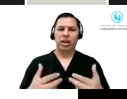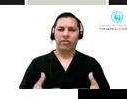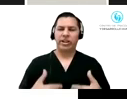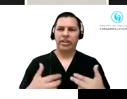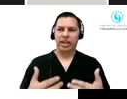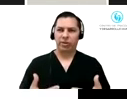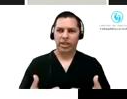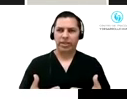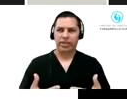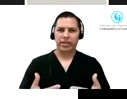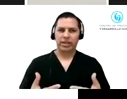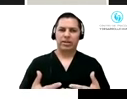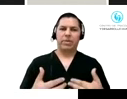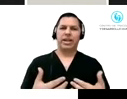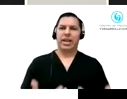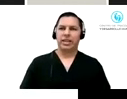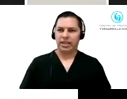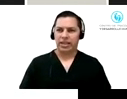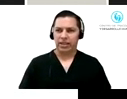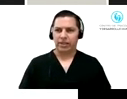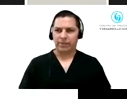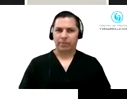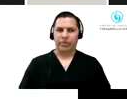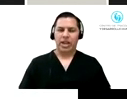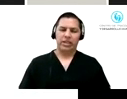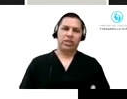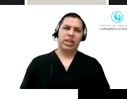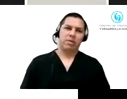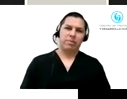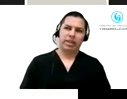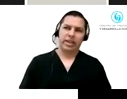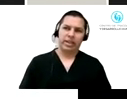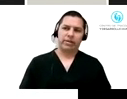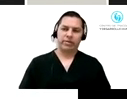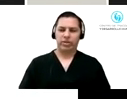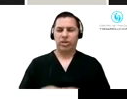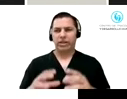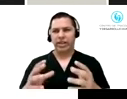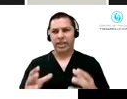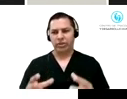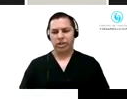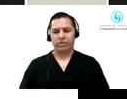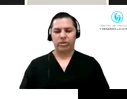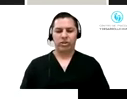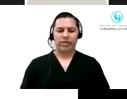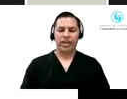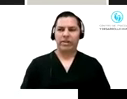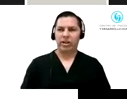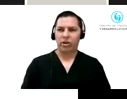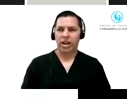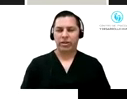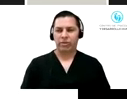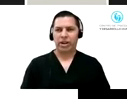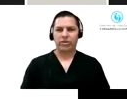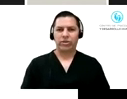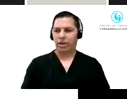uso de la fuerza y la violencia para que haya tranquilidad. A eso se le llama paz negativa. Eso es a nivel de naciones, pero si lo llevan a nivel